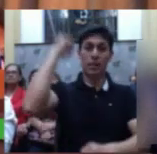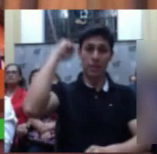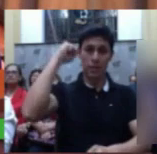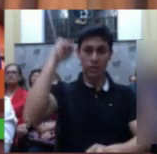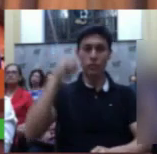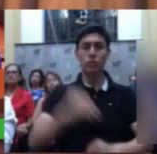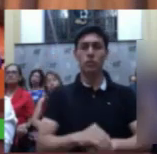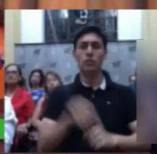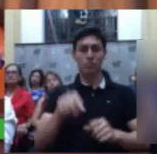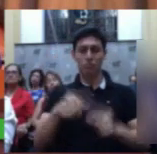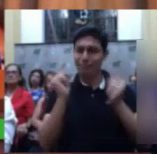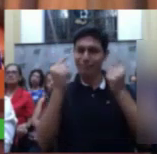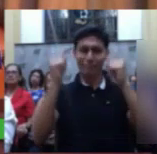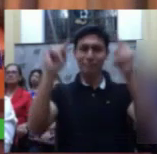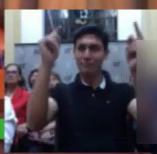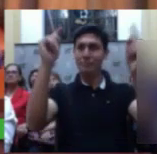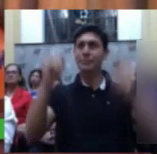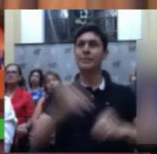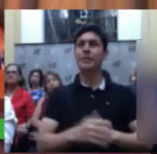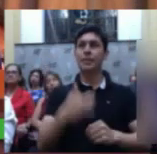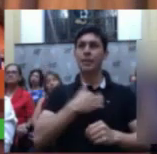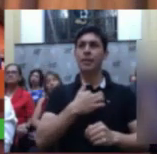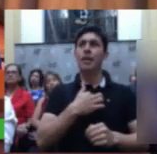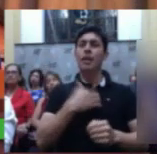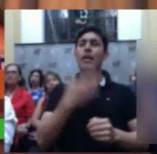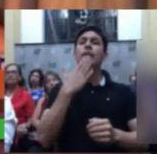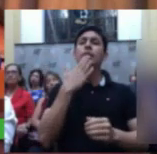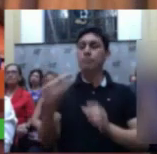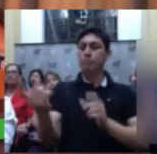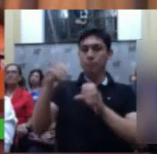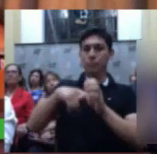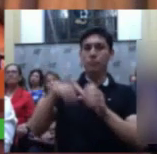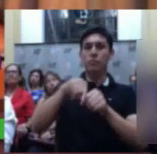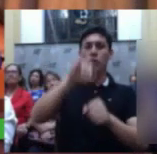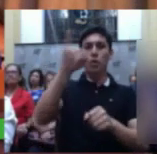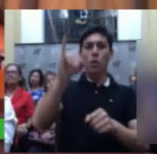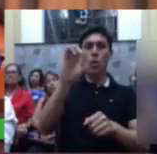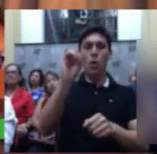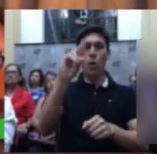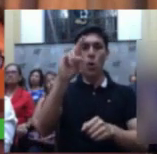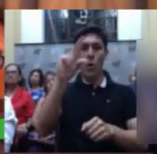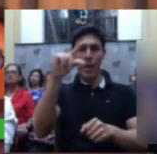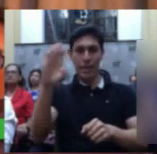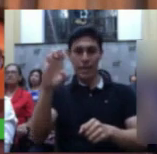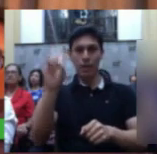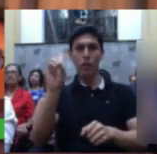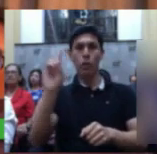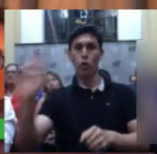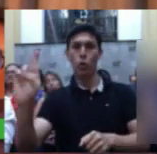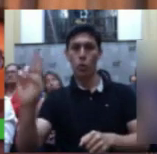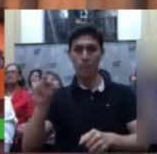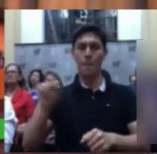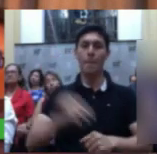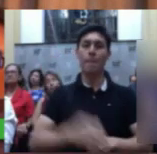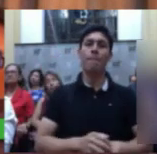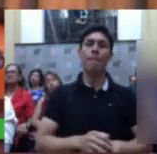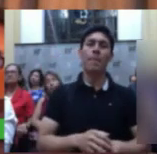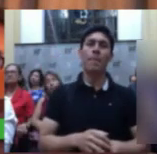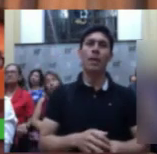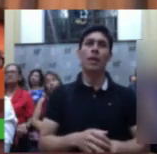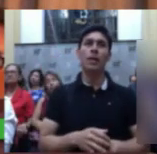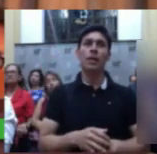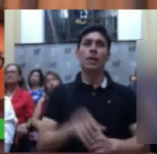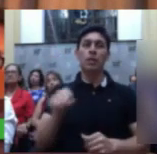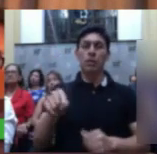ese extraordinario innovador que fue el doctor Jorge Avendaño. Esa reforma introdujo la metodología activa en